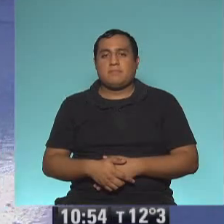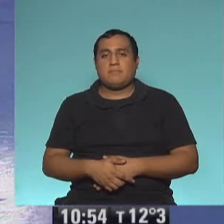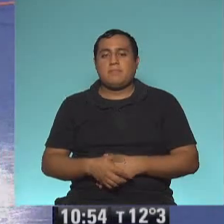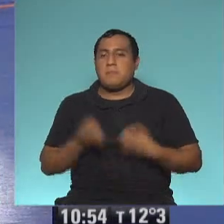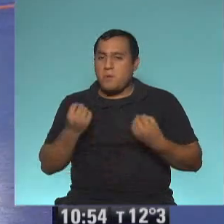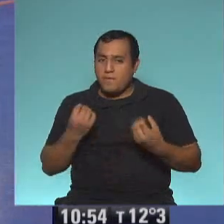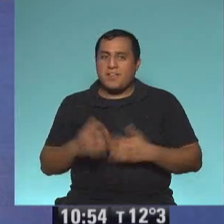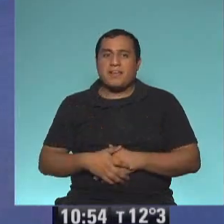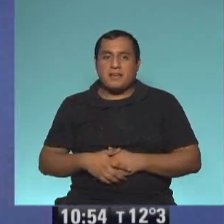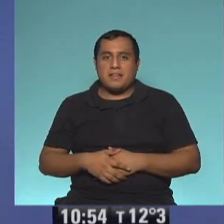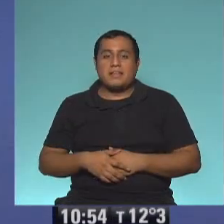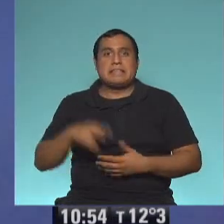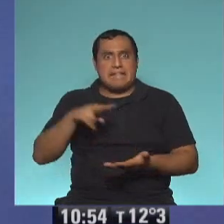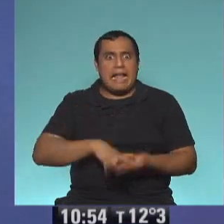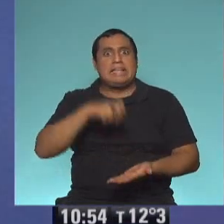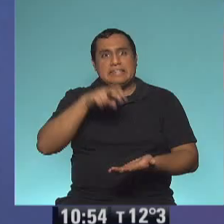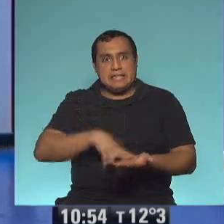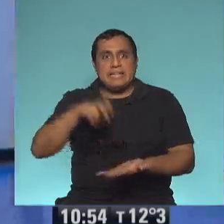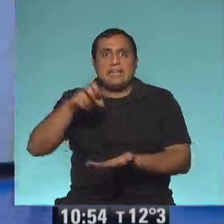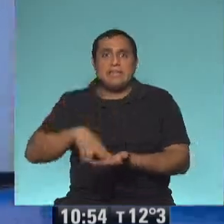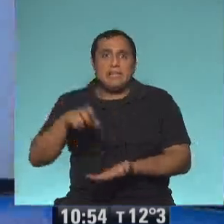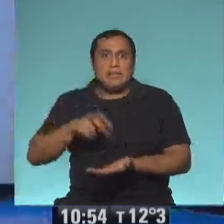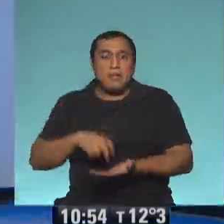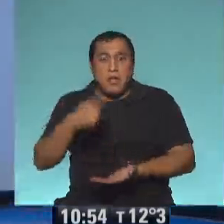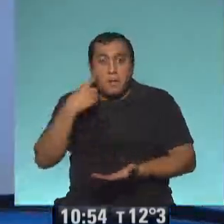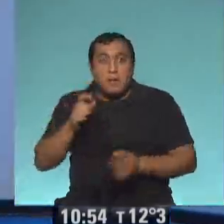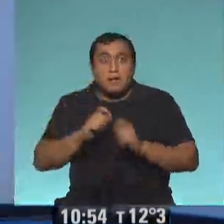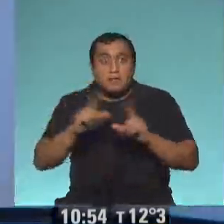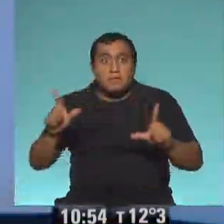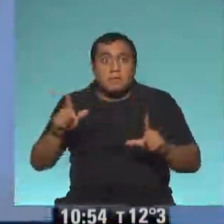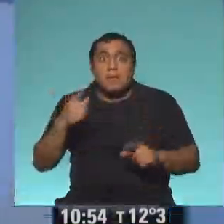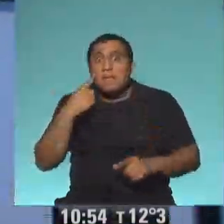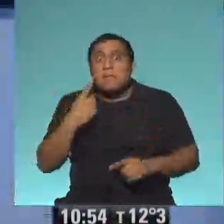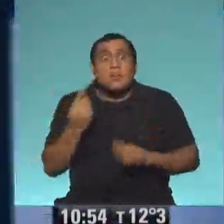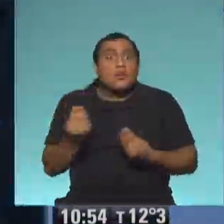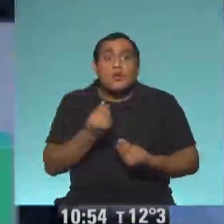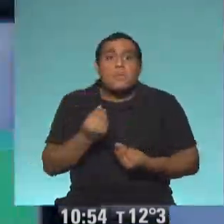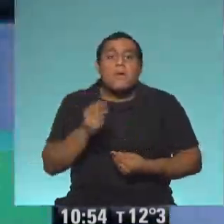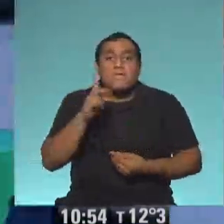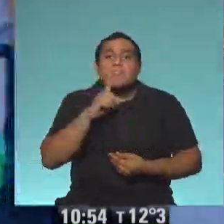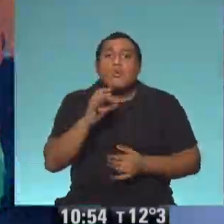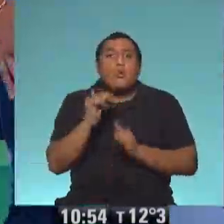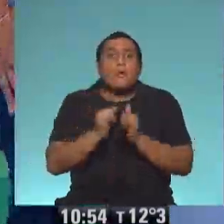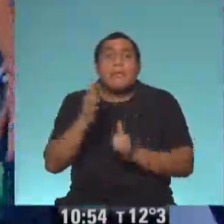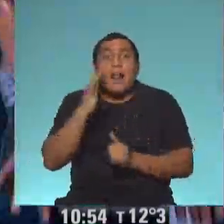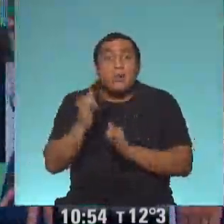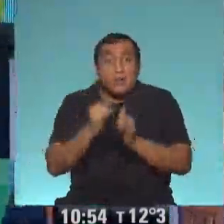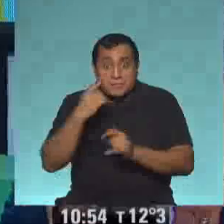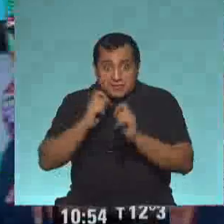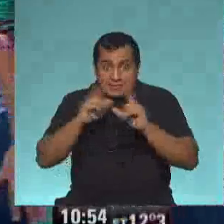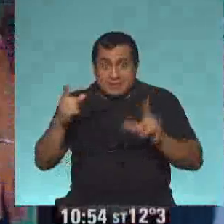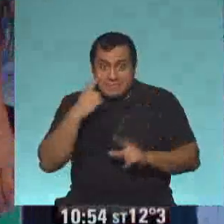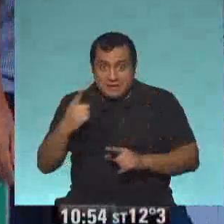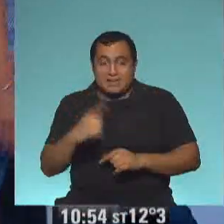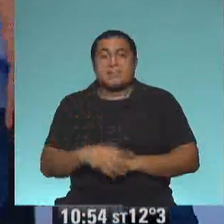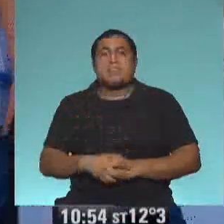Mira, vamos saltando, nos vamos saltando. Juan, nos vamos saltando. Mira, ¿sabes a dónde viene? A dónde está Vito, que nos quiere contar algo. ¡Vito! Para